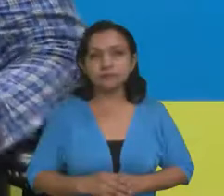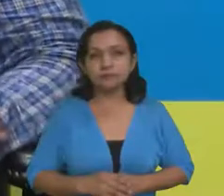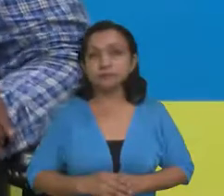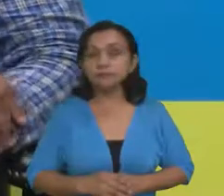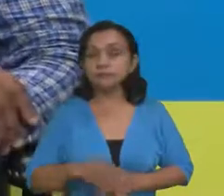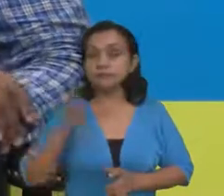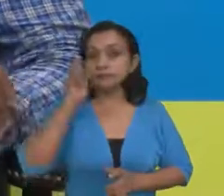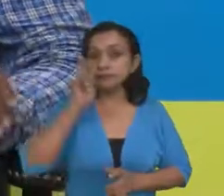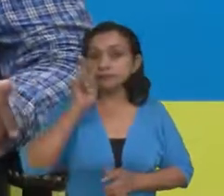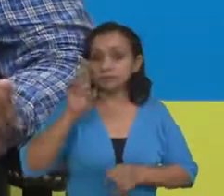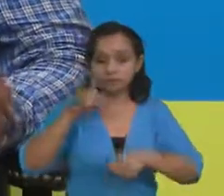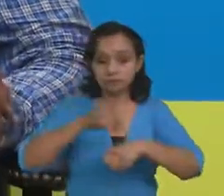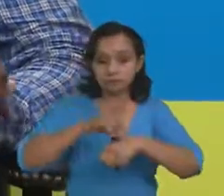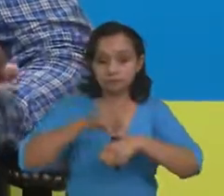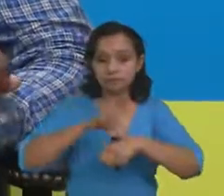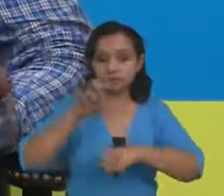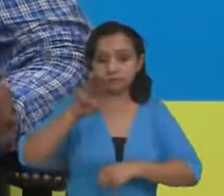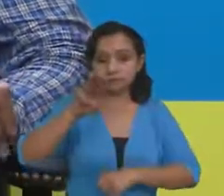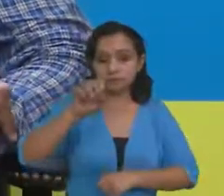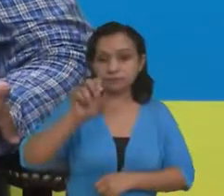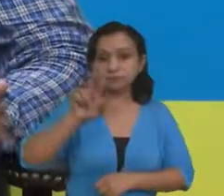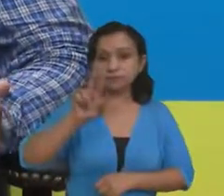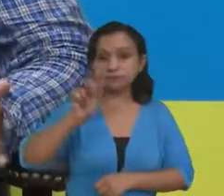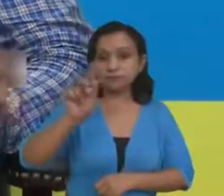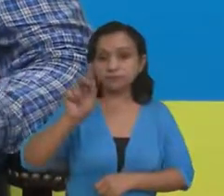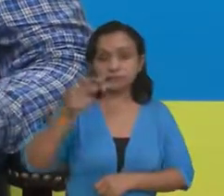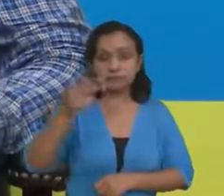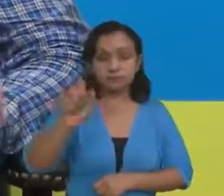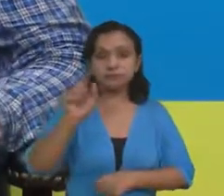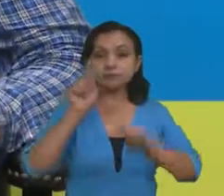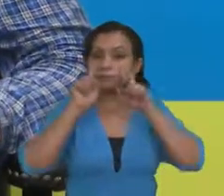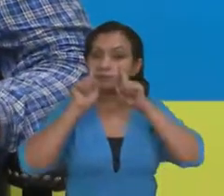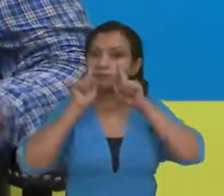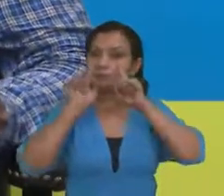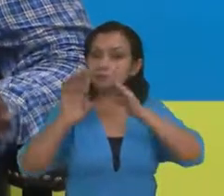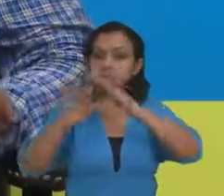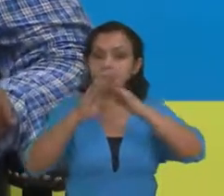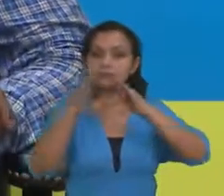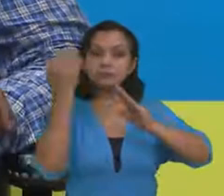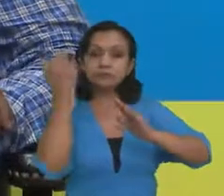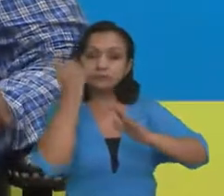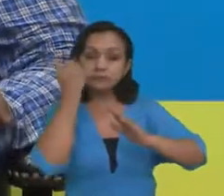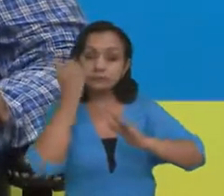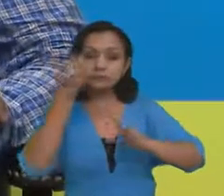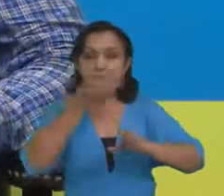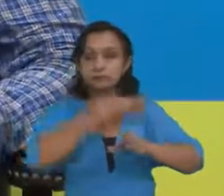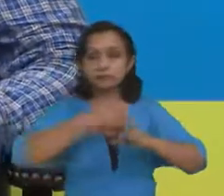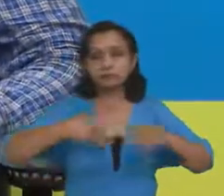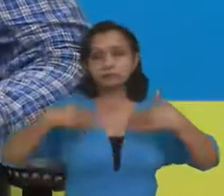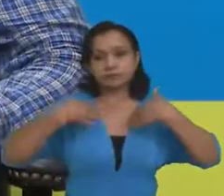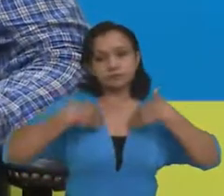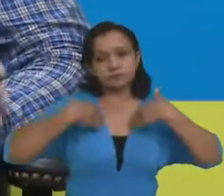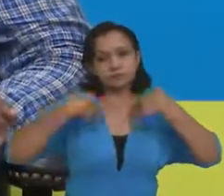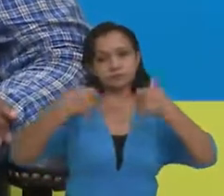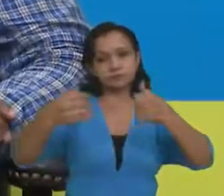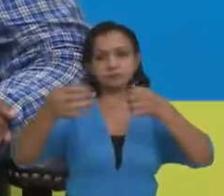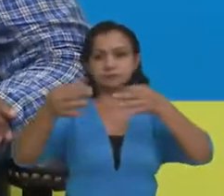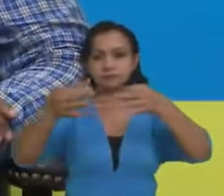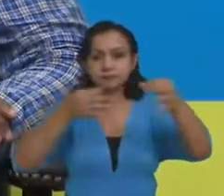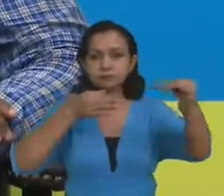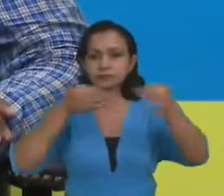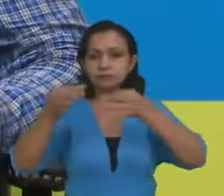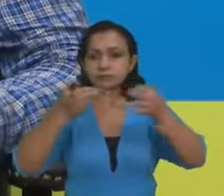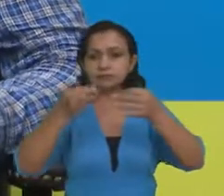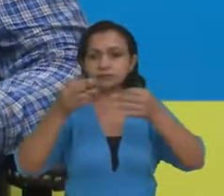Estábamos viendo a la doctora Marta Reyes, parte del equipo de prevención de enfermedades del Ministerio de Salud, dando los